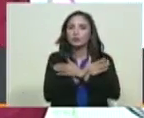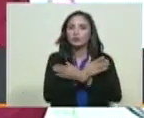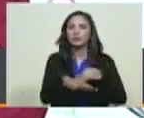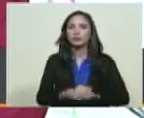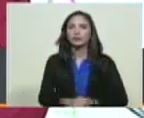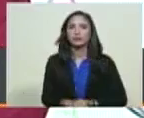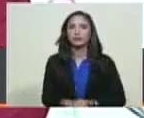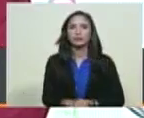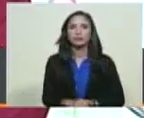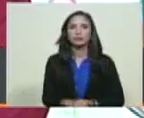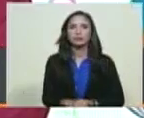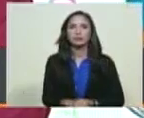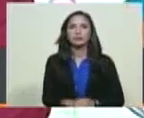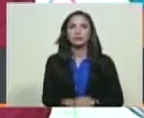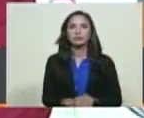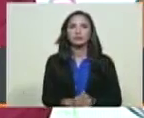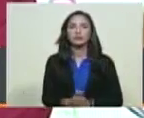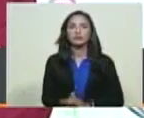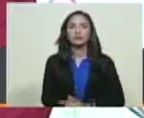y de ustedes